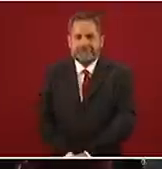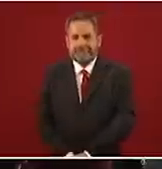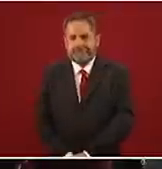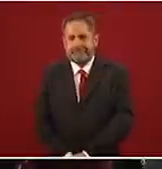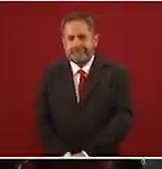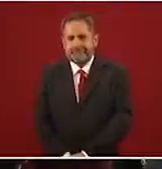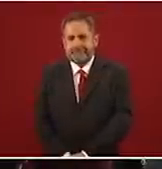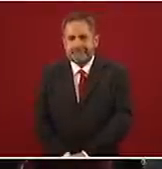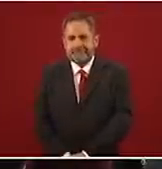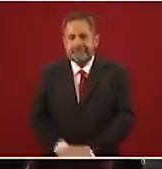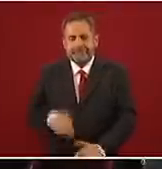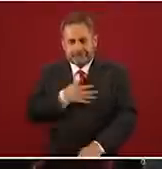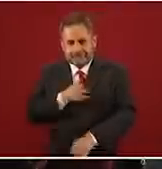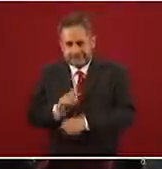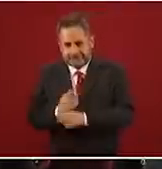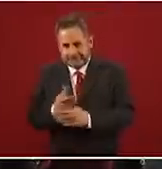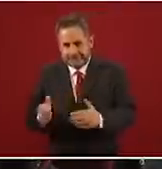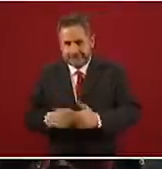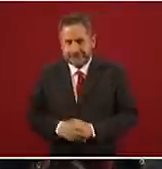Muy buenos días.